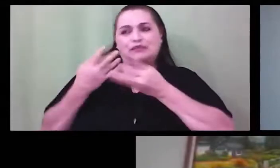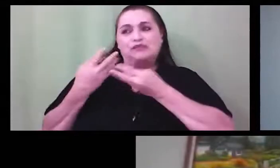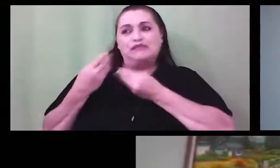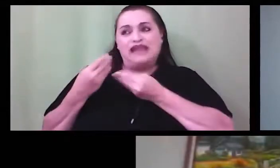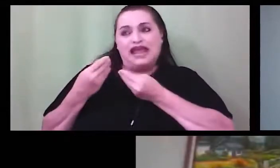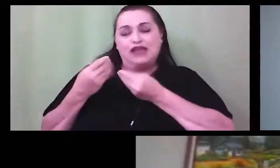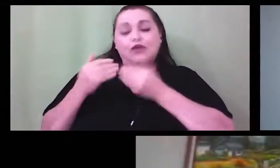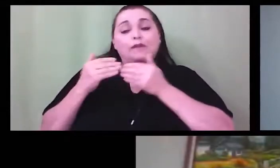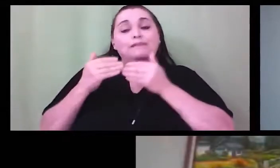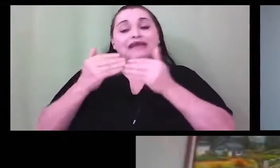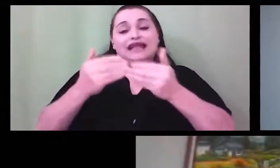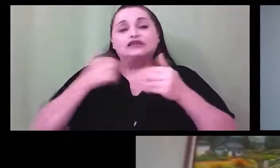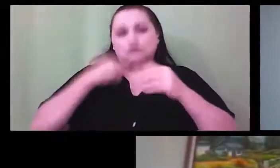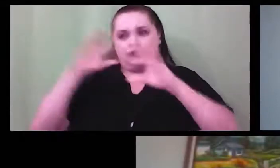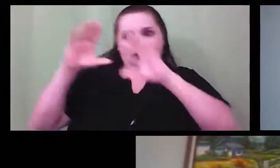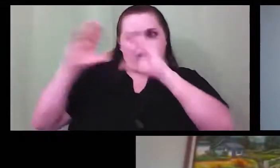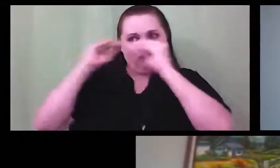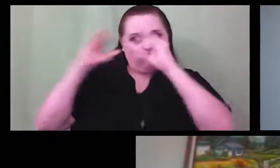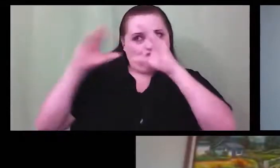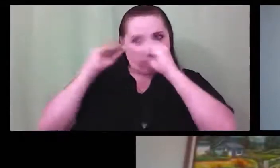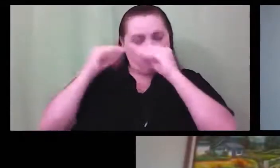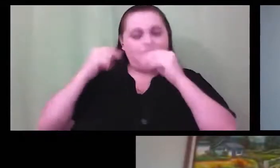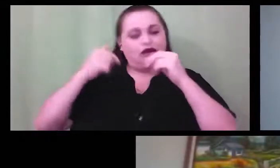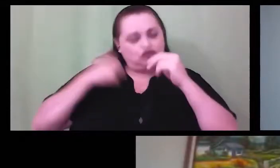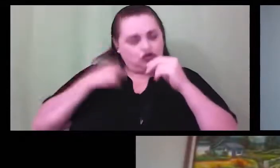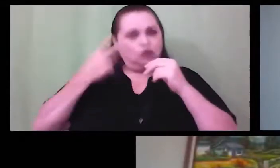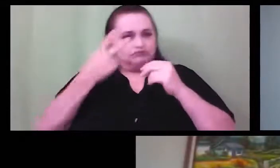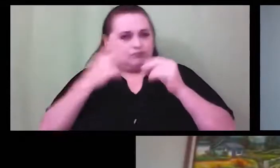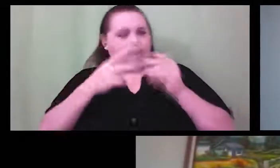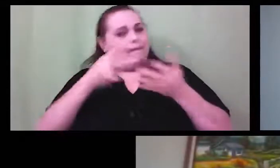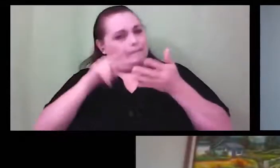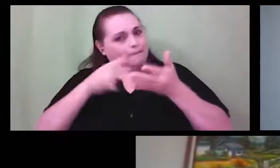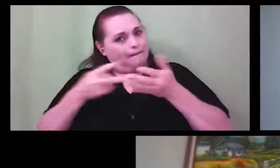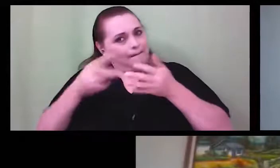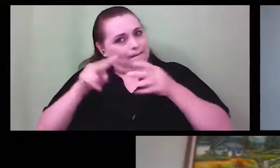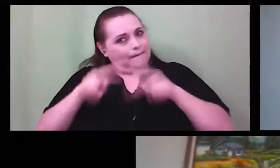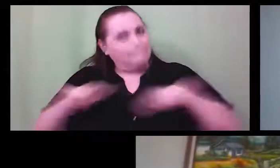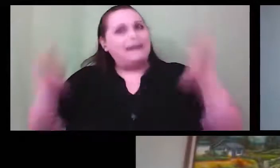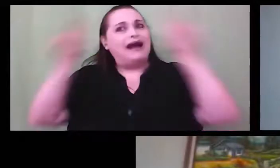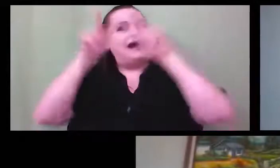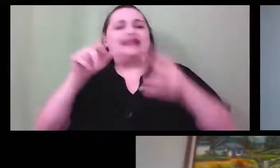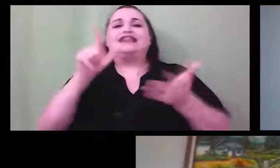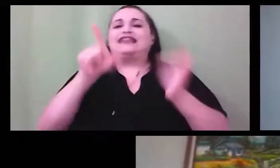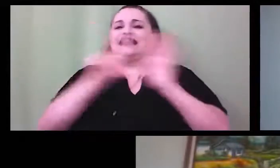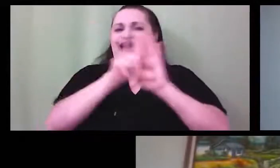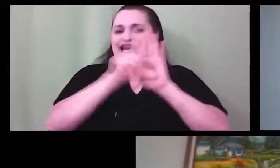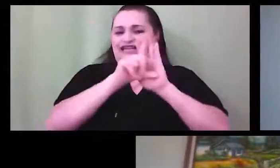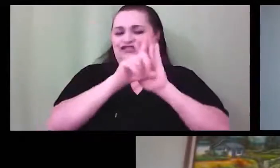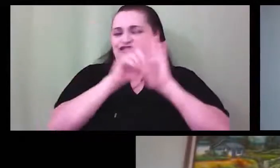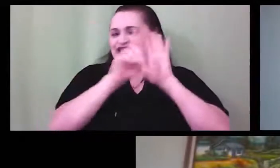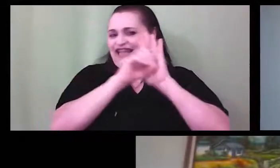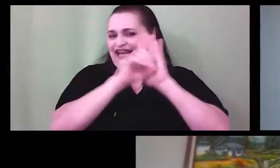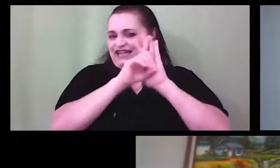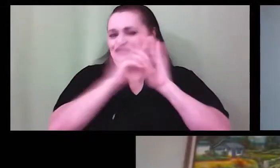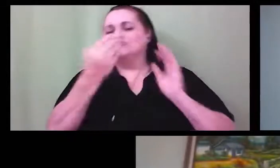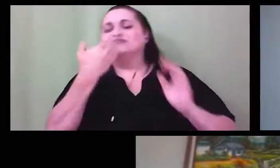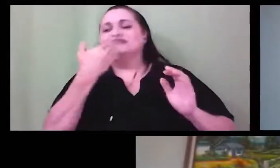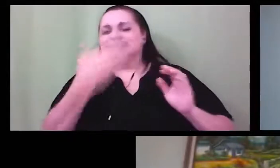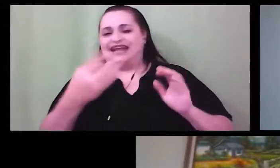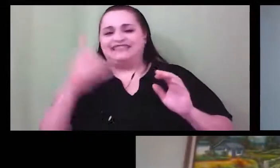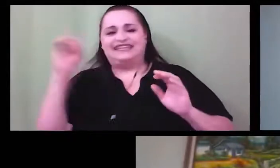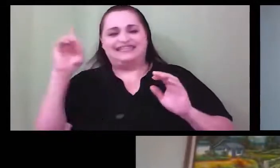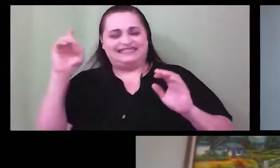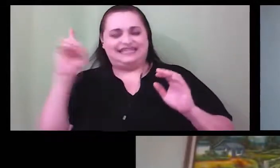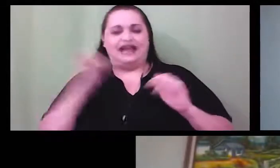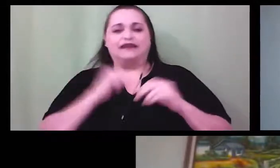mientras usted se informe y mientras usted haga valer sus derechos, ¿verdad? Dentro de la Muchísimas, institución, muchísimas gracias, Dixiana. con Vamos